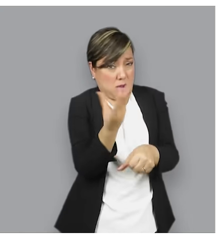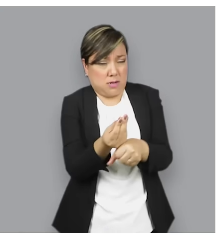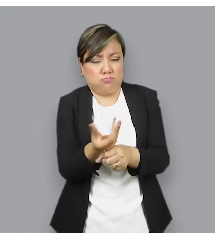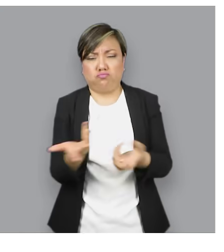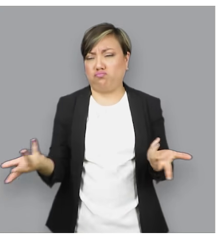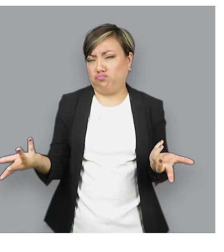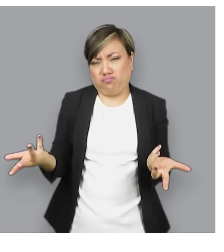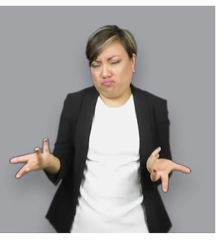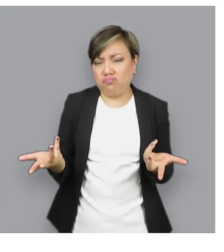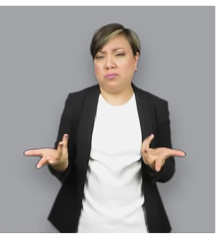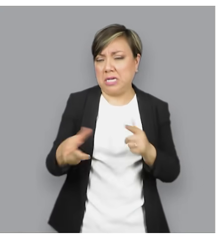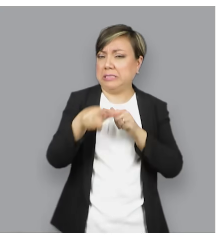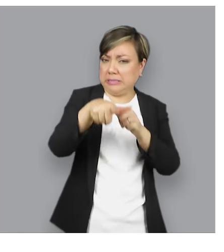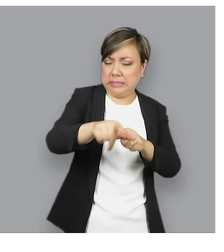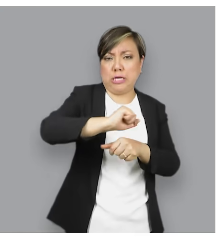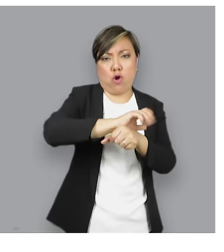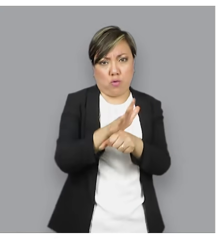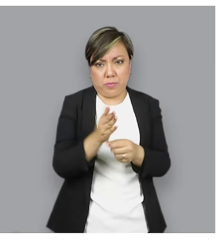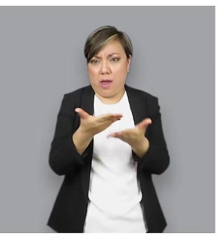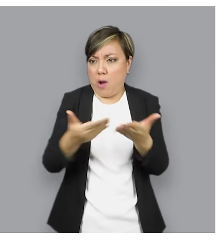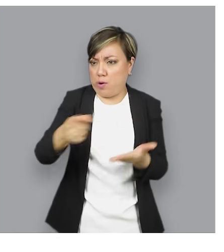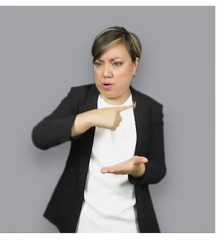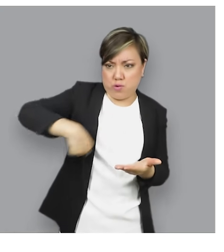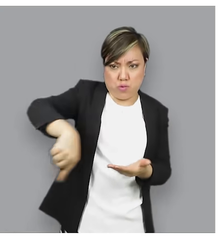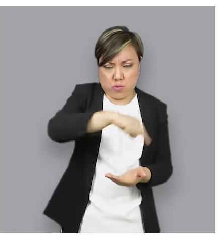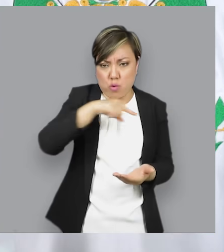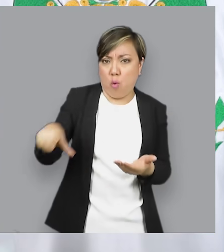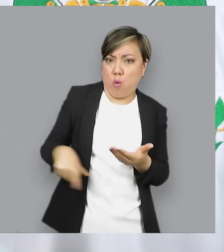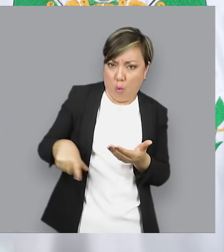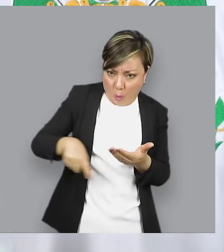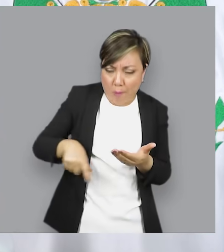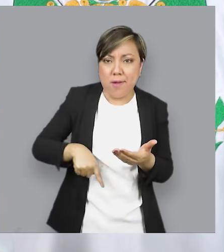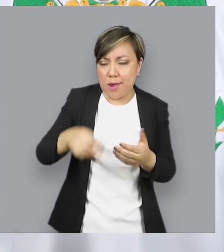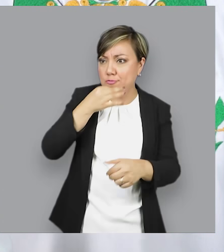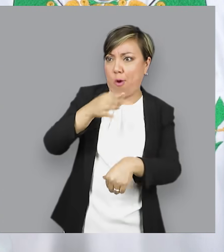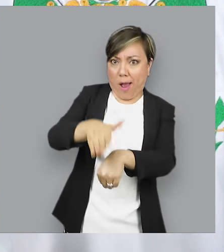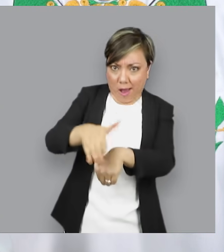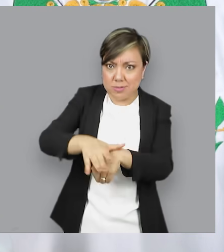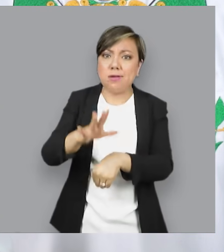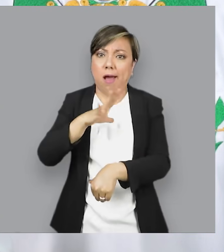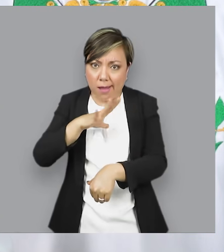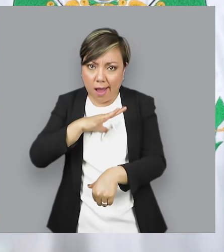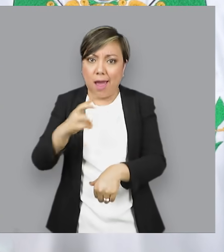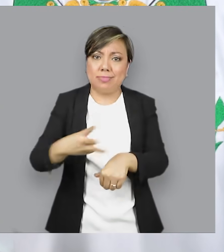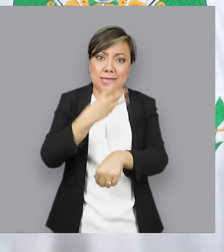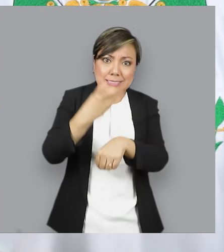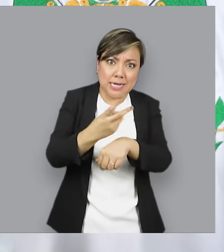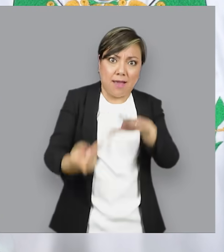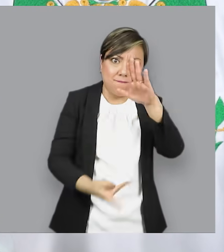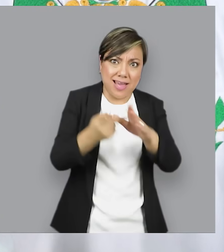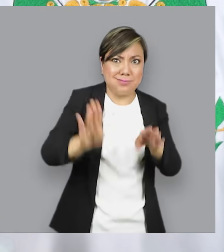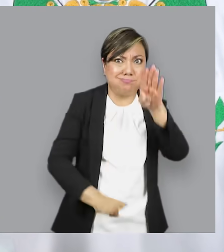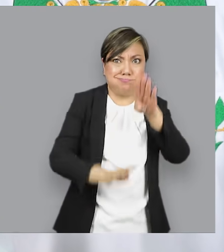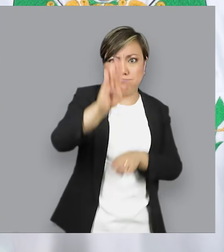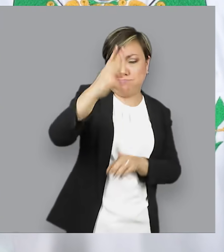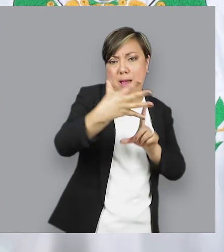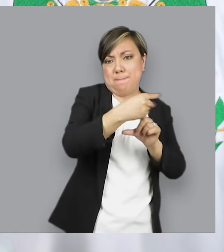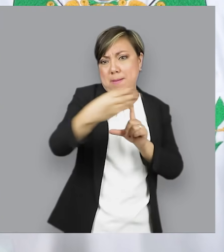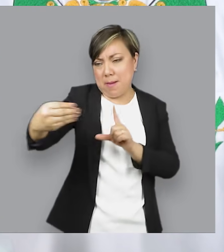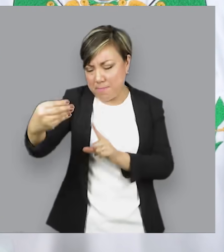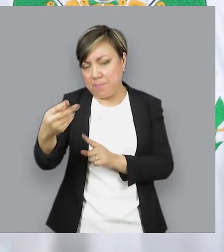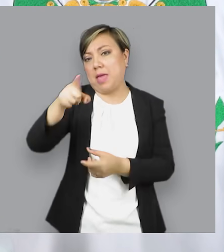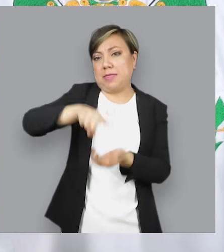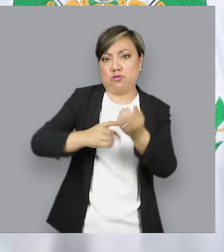justificara seguir exponiéndonos al virus como lo estamos haciendo. Desde Gobierno del Estado reconocimos la presencia de la tercera ola en Querétaro.